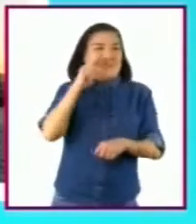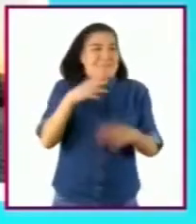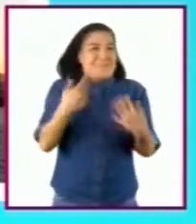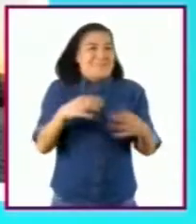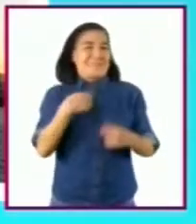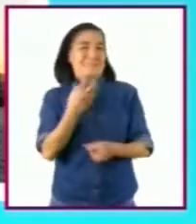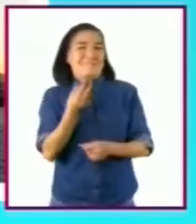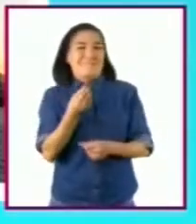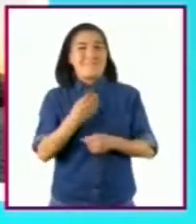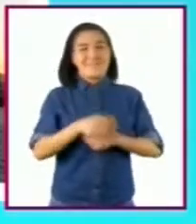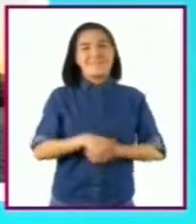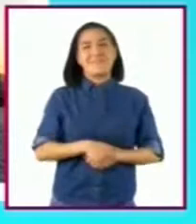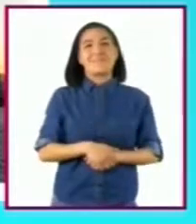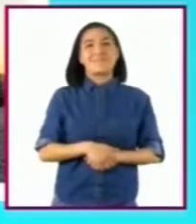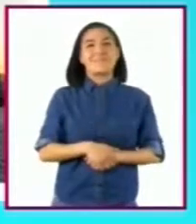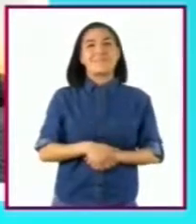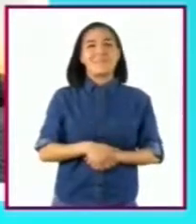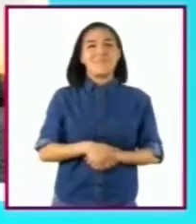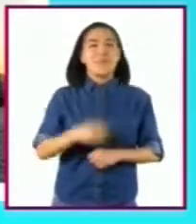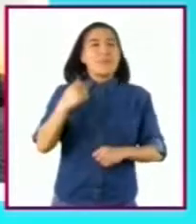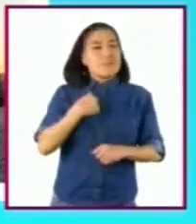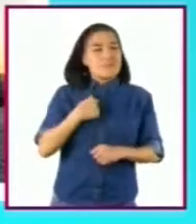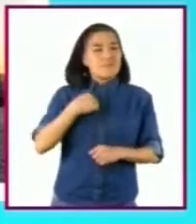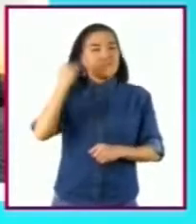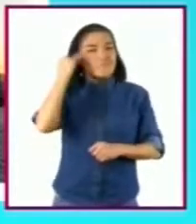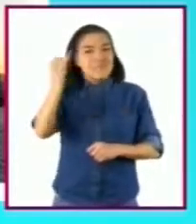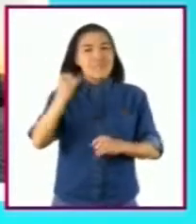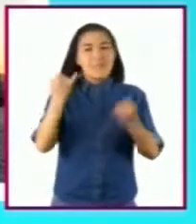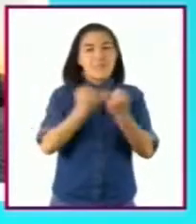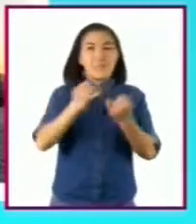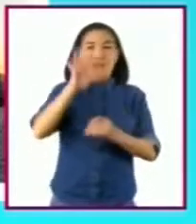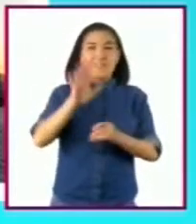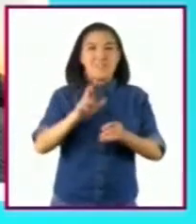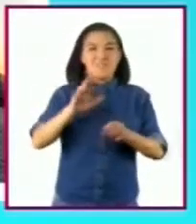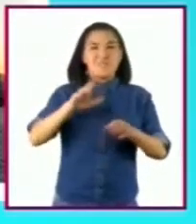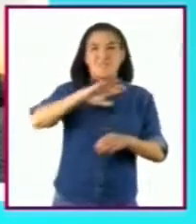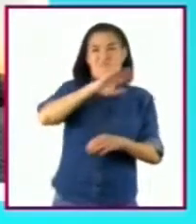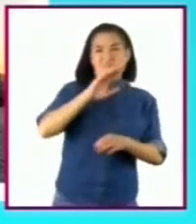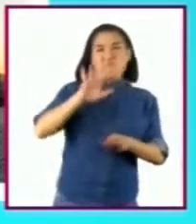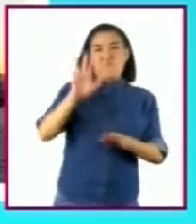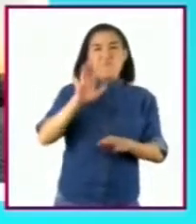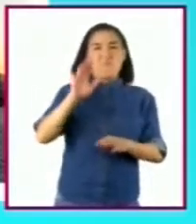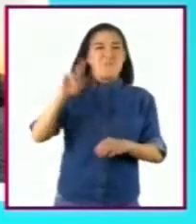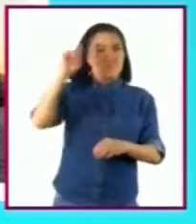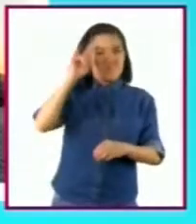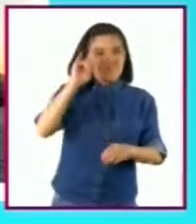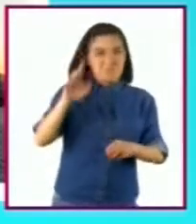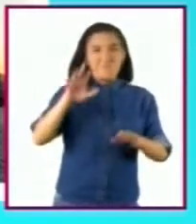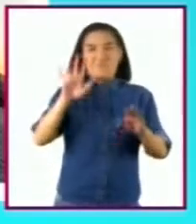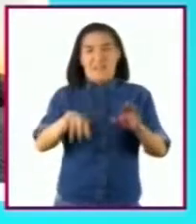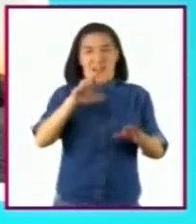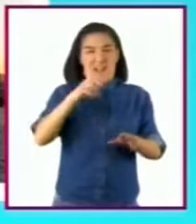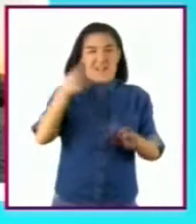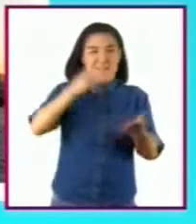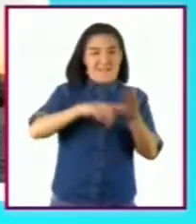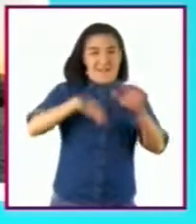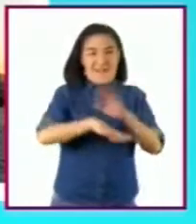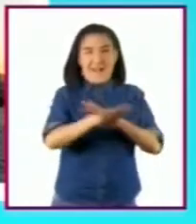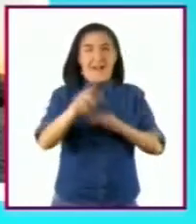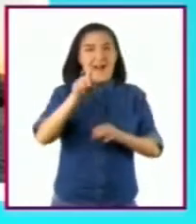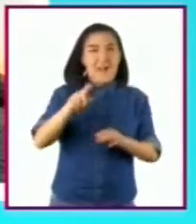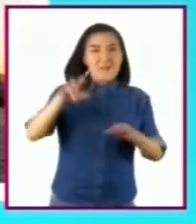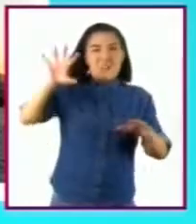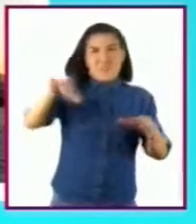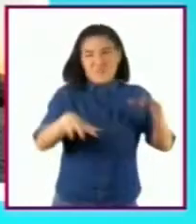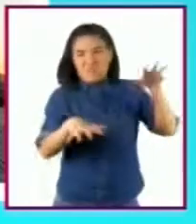vértigo. Yo me imagino los tentáculos de un monstruo marino. ¿Y a ustedes? ¿Qué imágenes o sensaciones